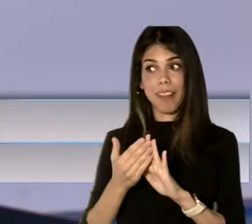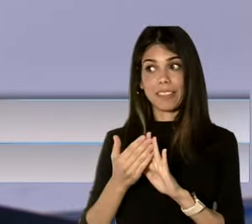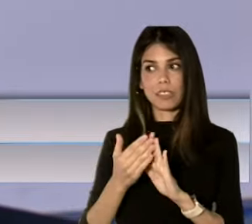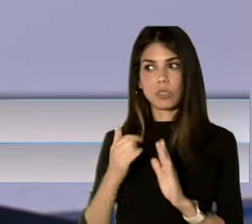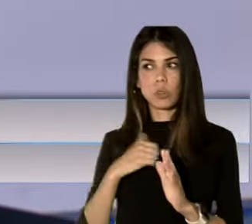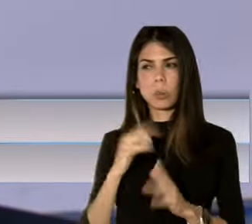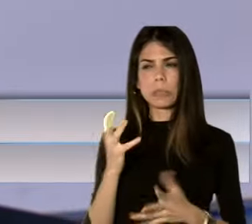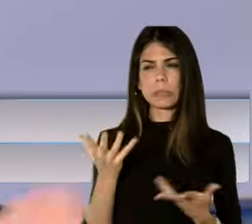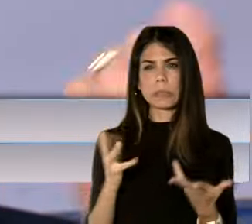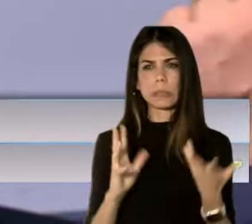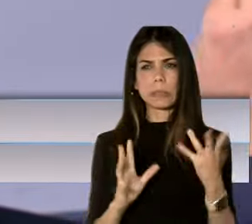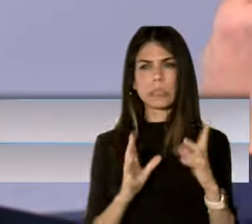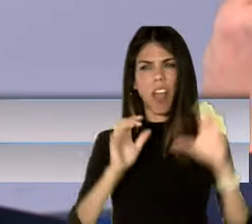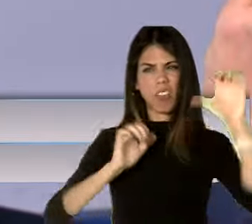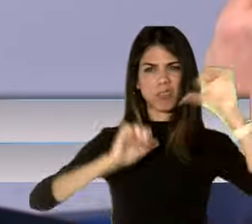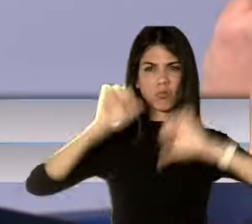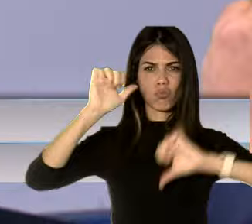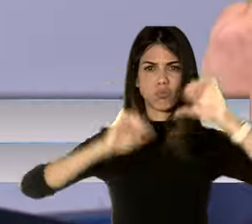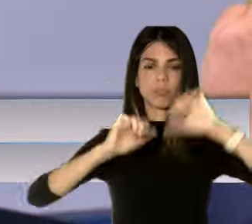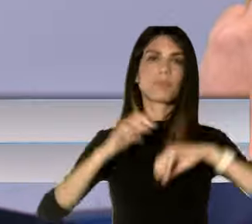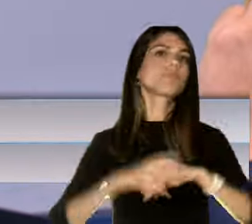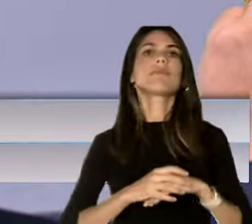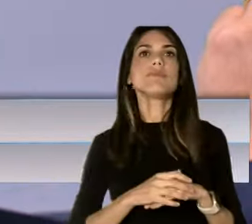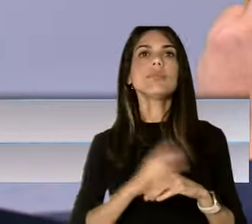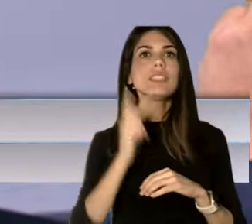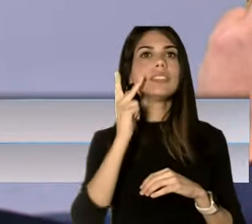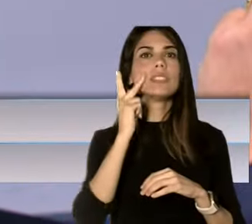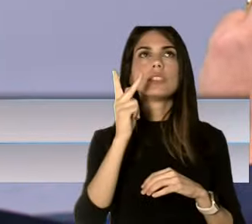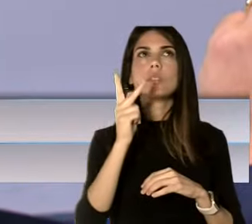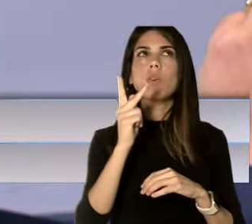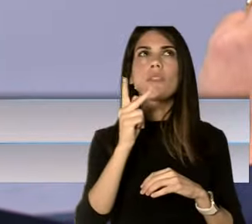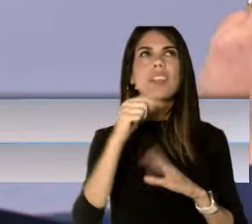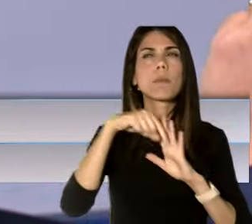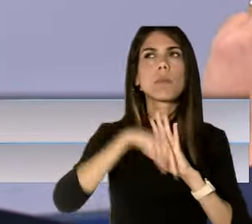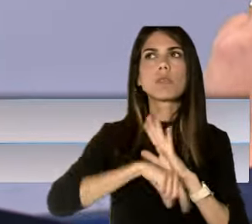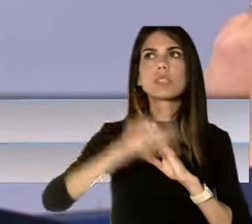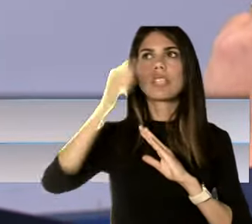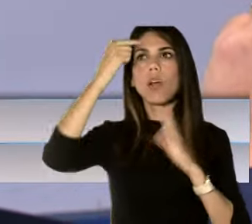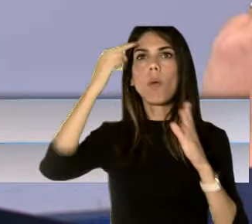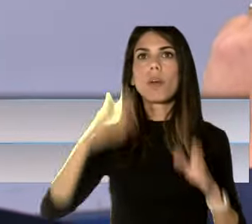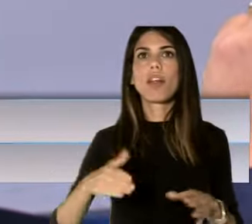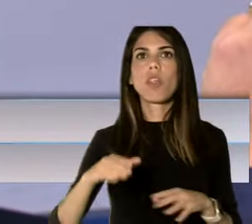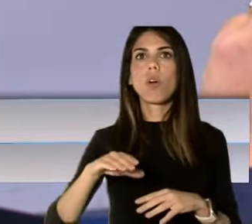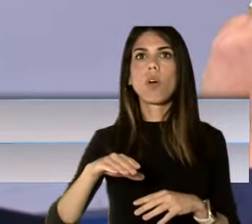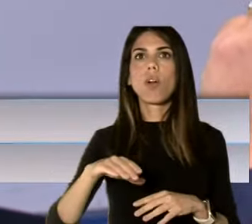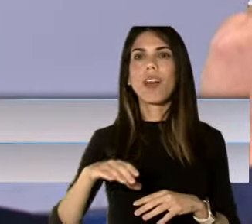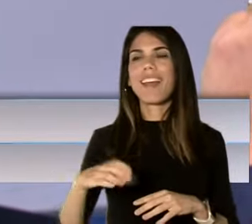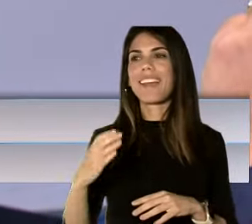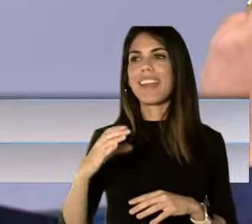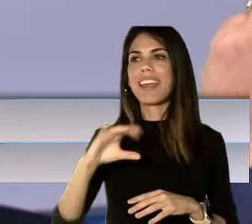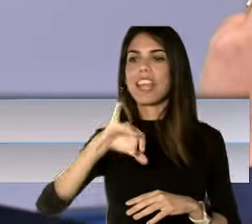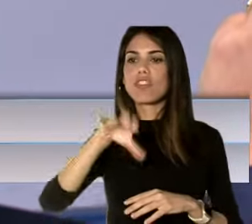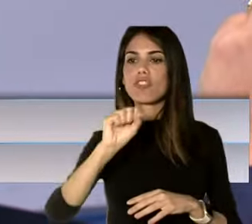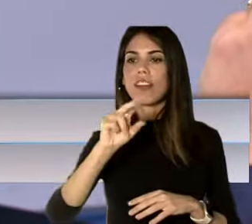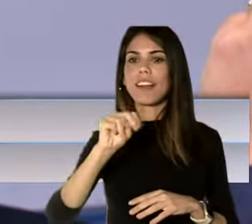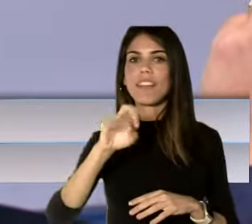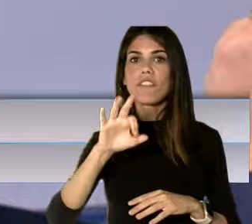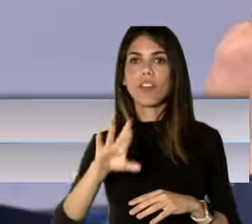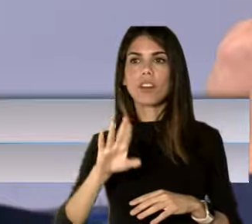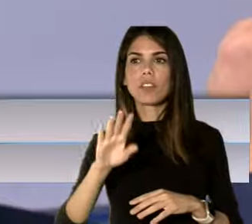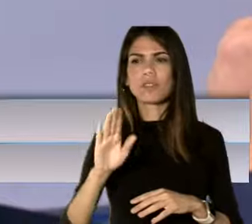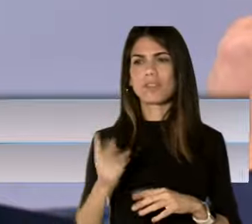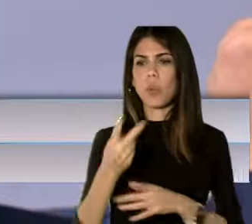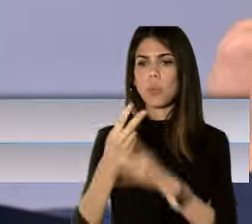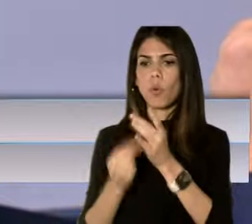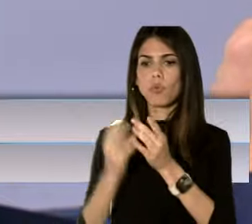media y pues no vi una en profundidad al gobernador y a la comisionada entrar más en los detalles de cuáles son sus propuestas Más